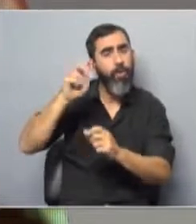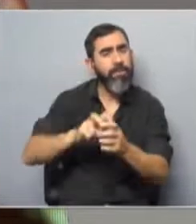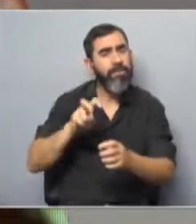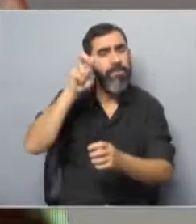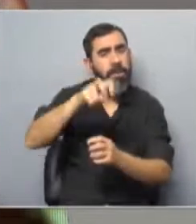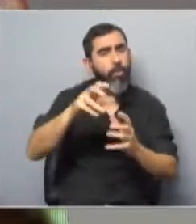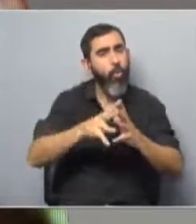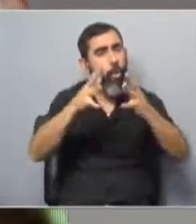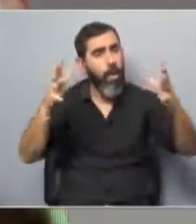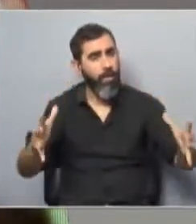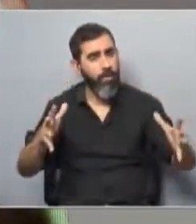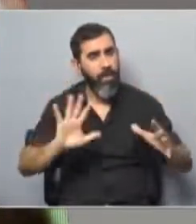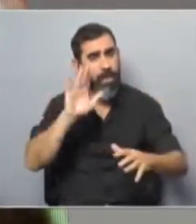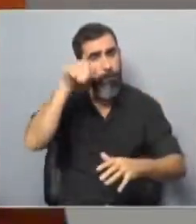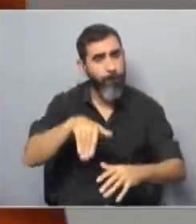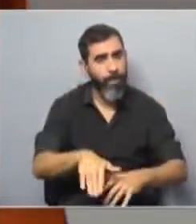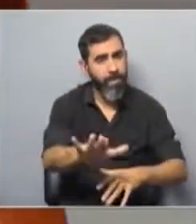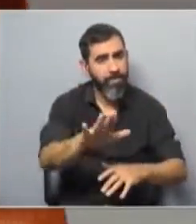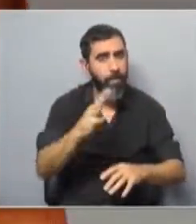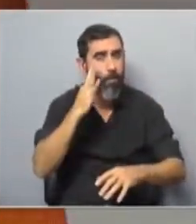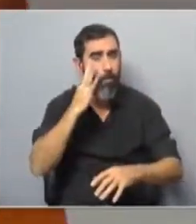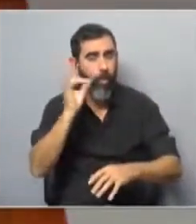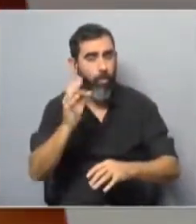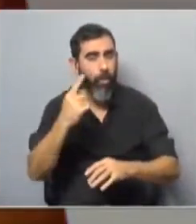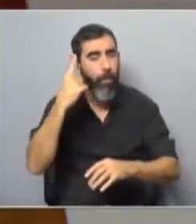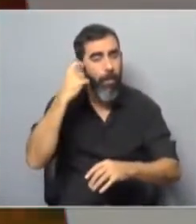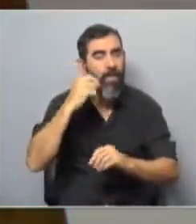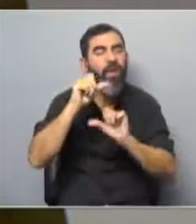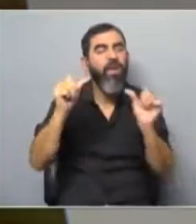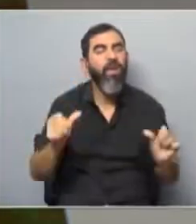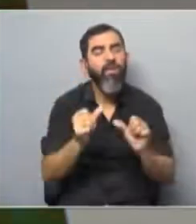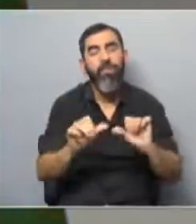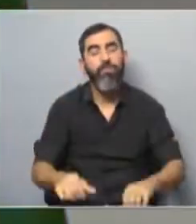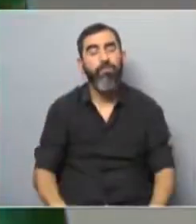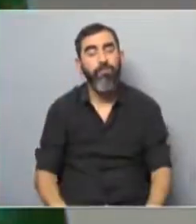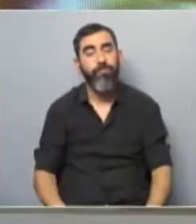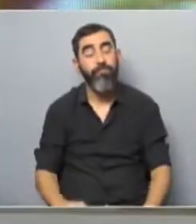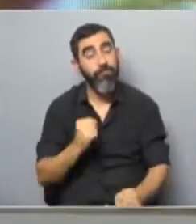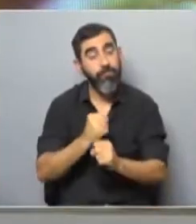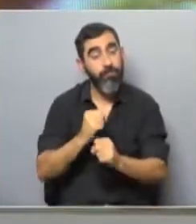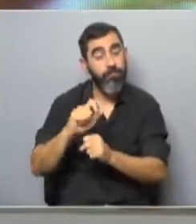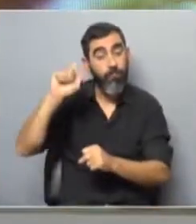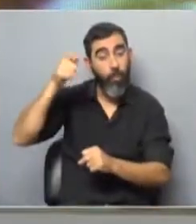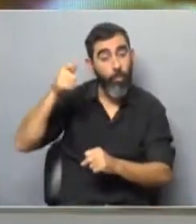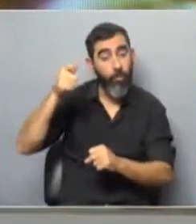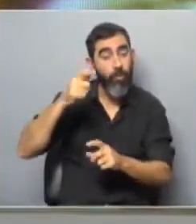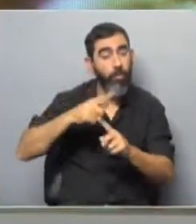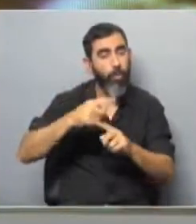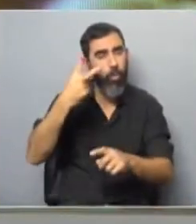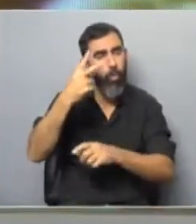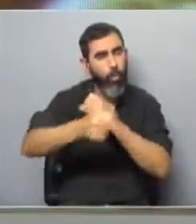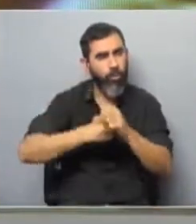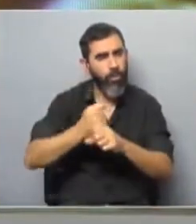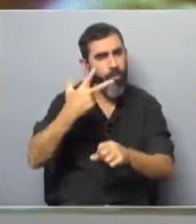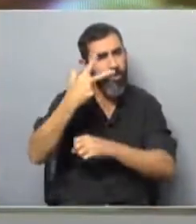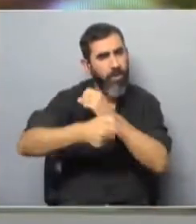mejor dicho, en una experiencia piloto. ¿Qué hicieron y qué resultado tuvieron? Sí, estuvimos trabajando para UTE durante 2 años o 3